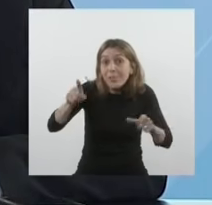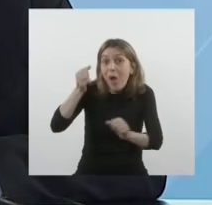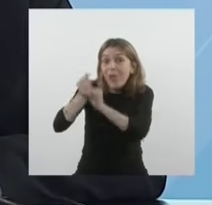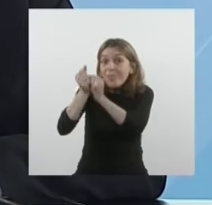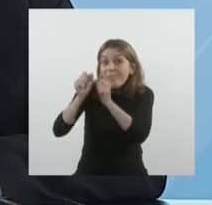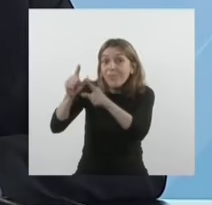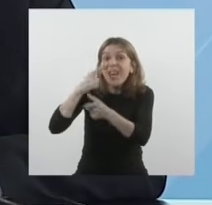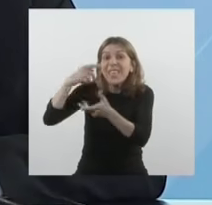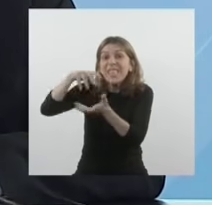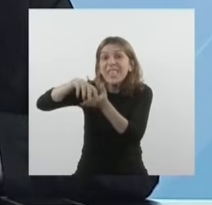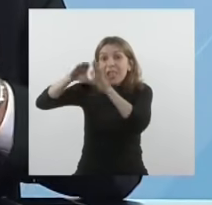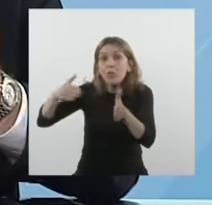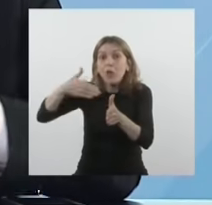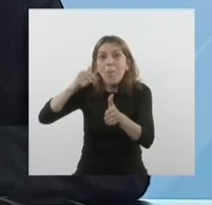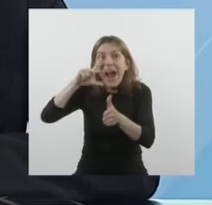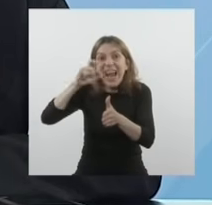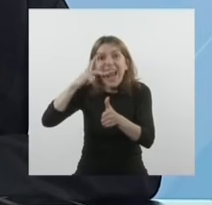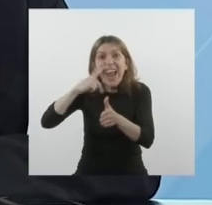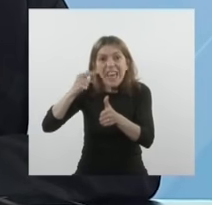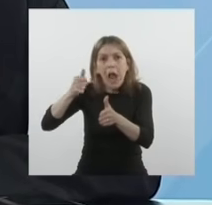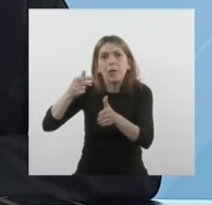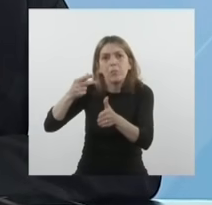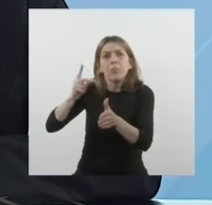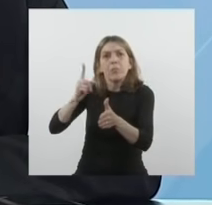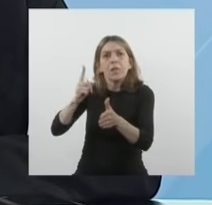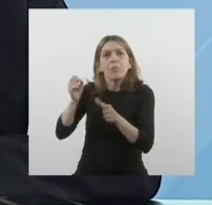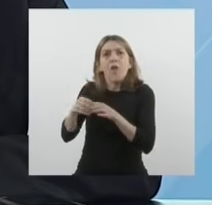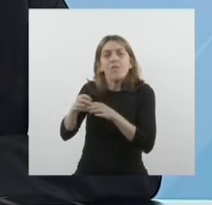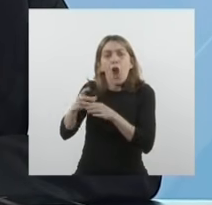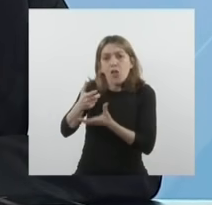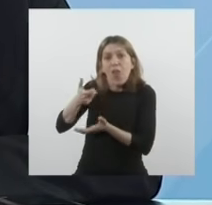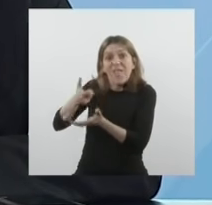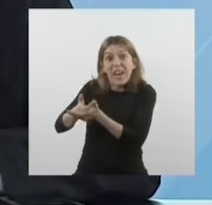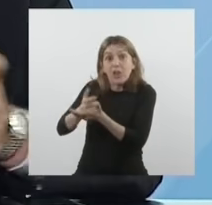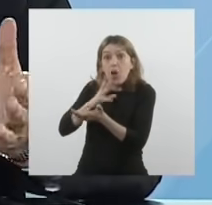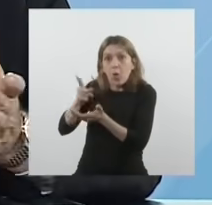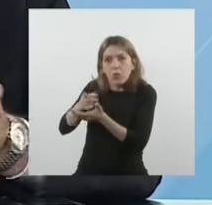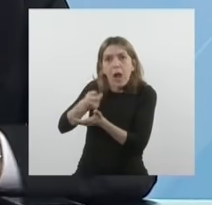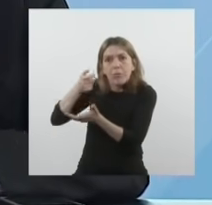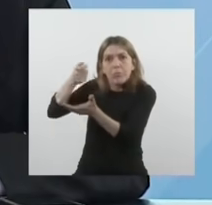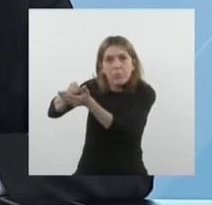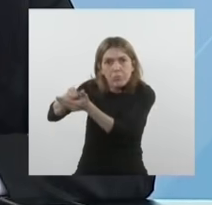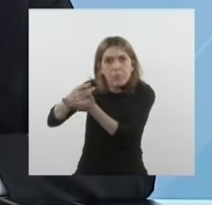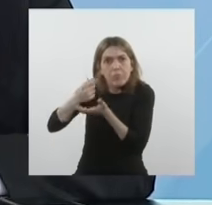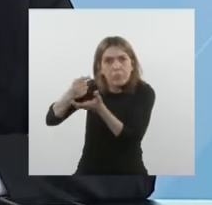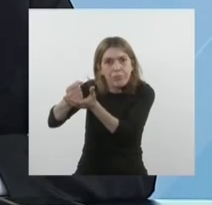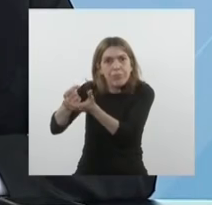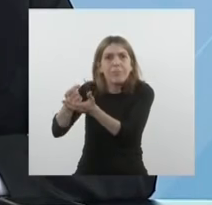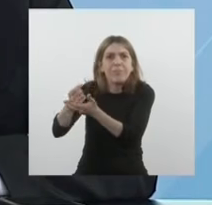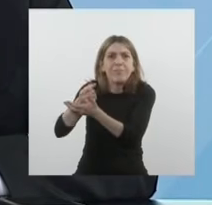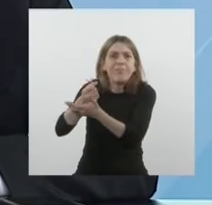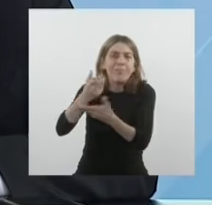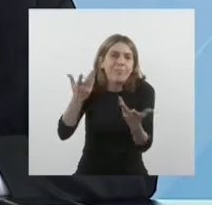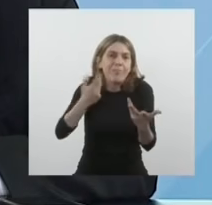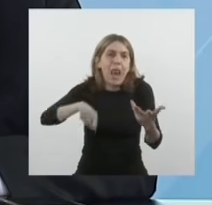instituto de amalia y financiada por el fondo soberano de la federación rusa para nosotros ha sido muy valioso